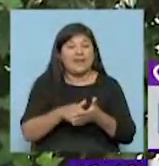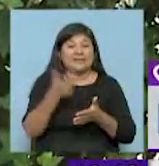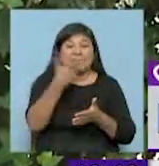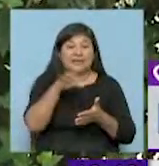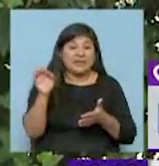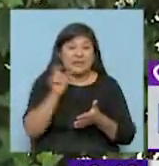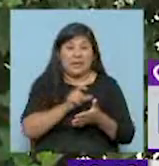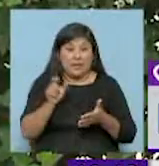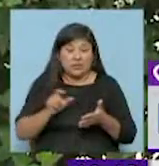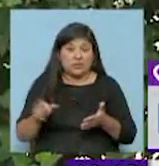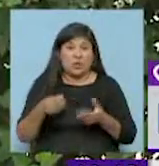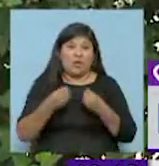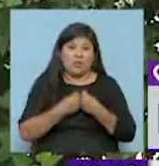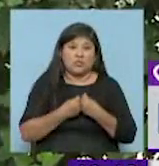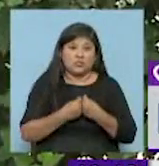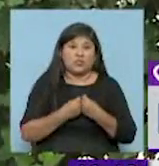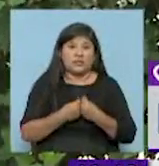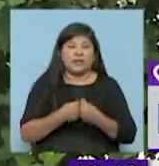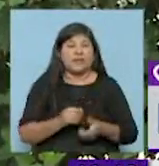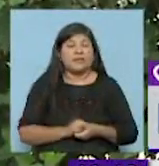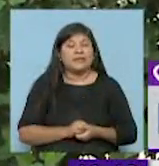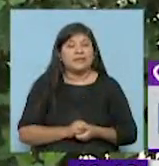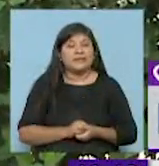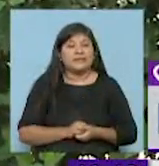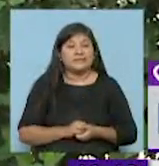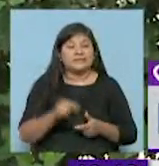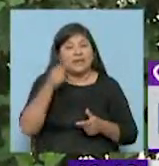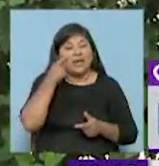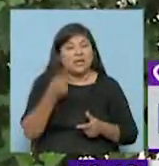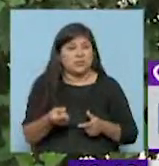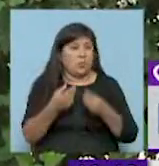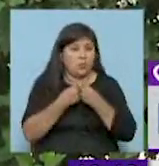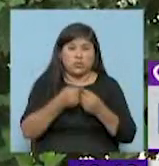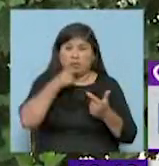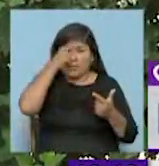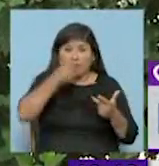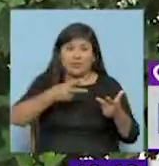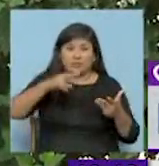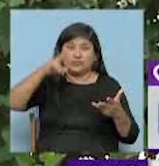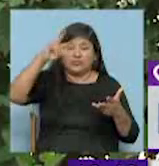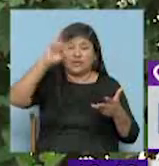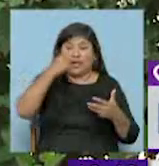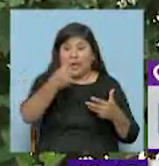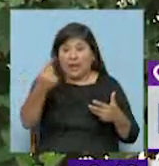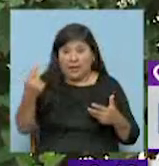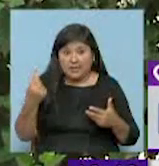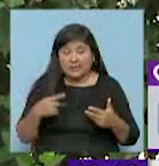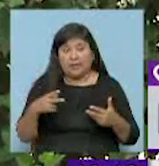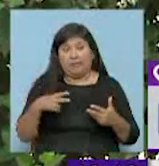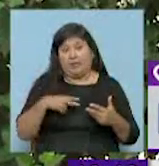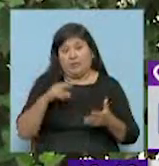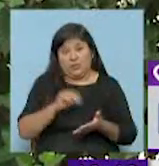por esta suba exacerbada de las cuotas. Y bueno, en el medio de que vemos cada caso particular, por supuesto que hay otro tipo de